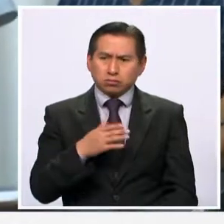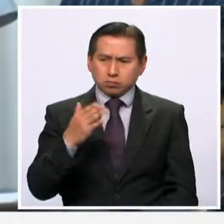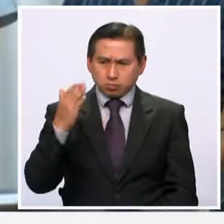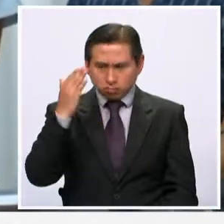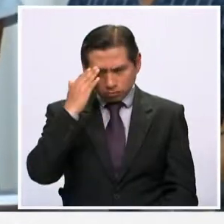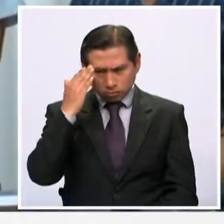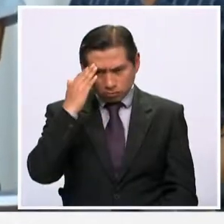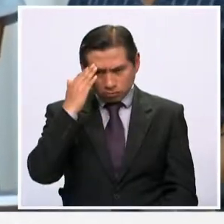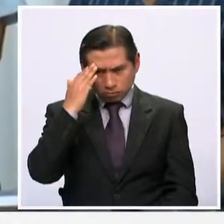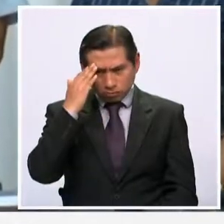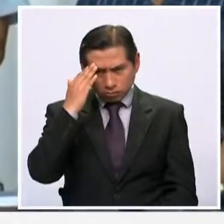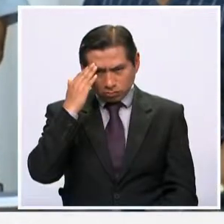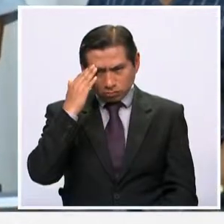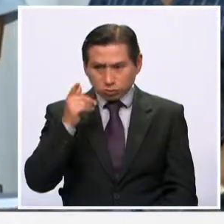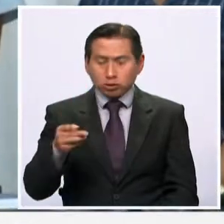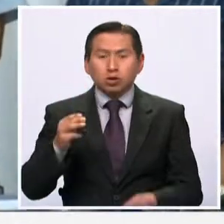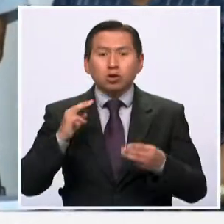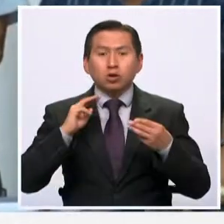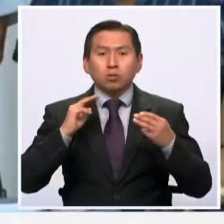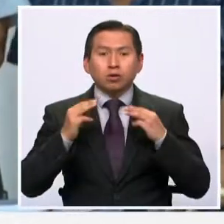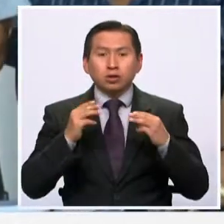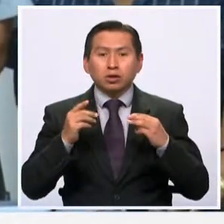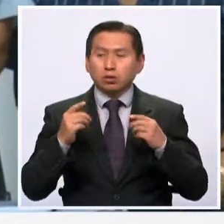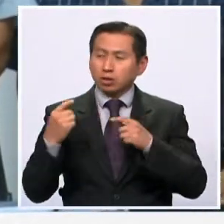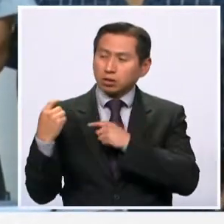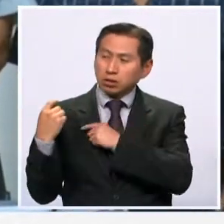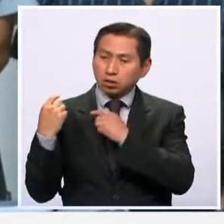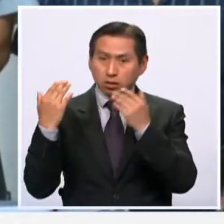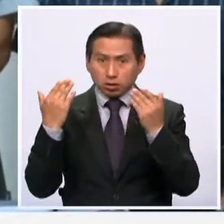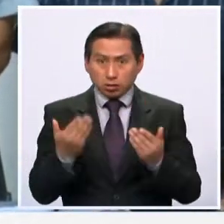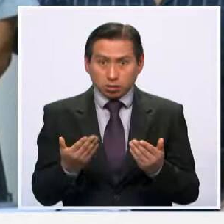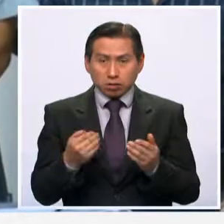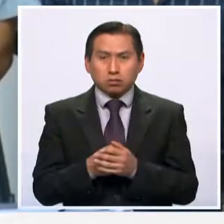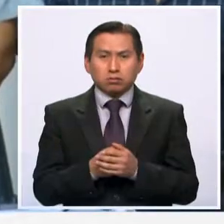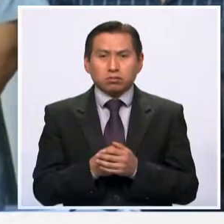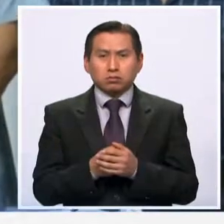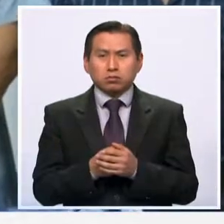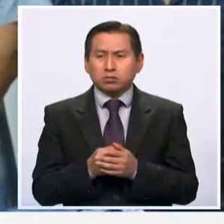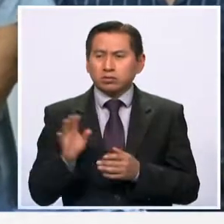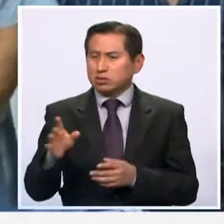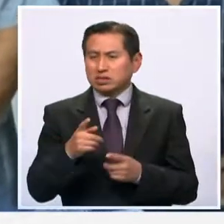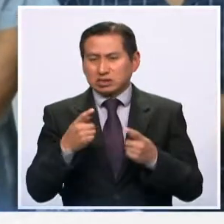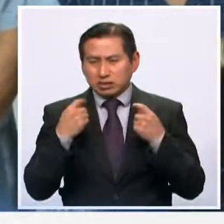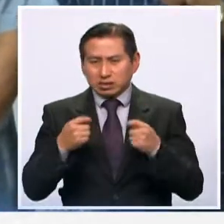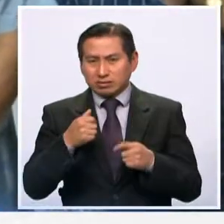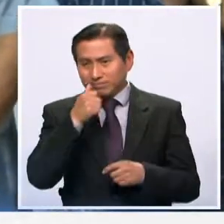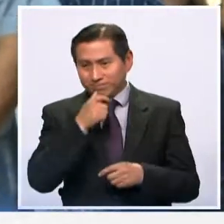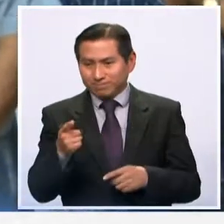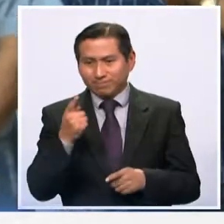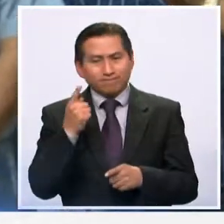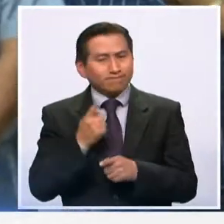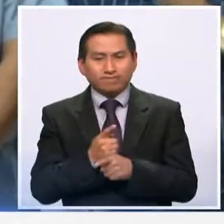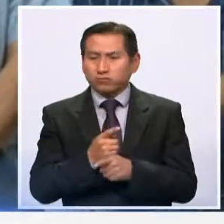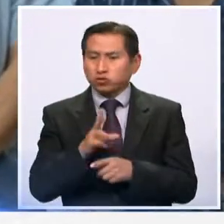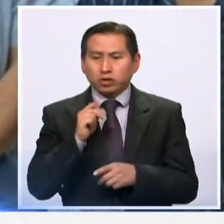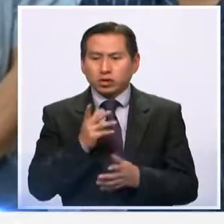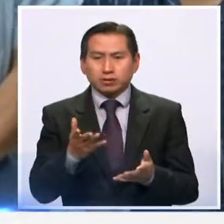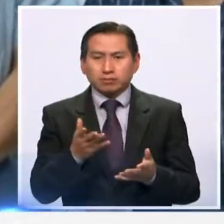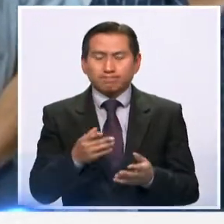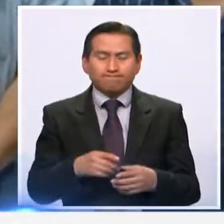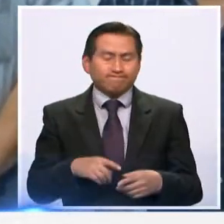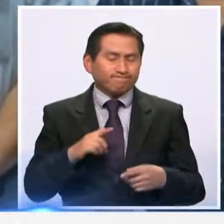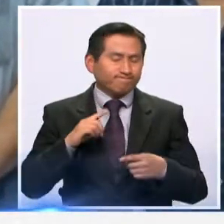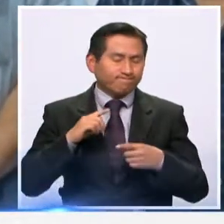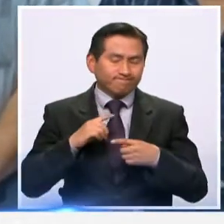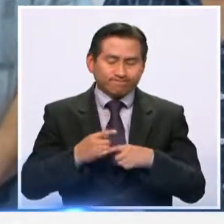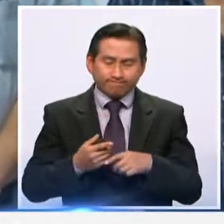que el camino que ha tomado Montero hasta este momento, por muchos esfuerzos que hayan hecho, no ha sido el correcto.